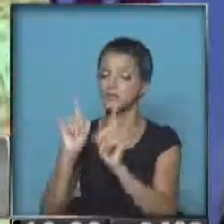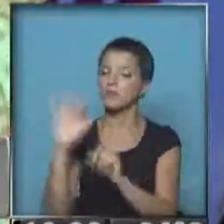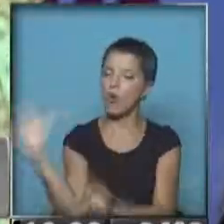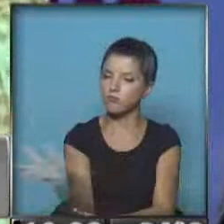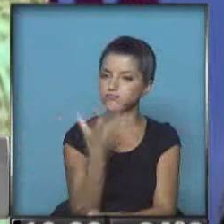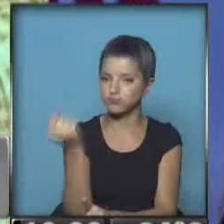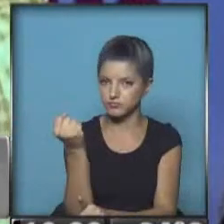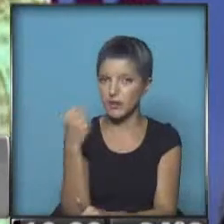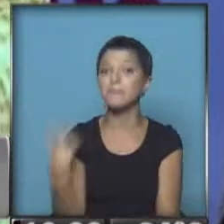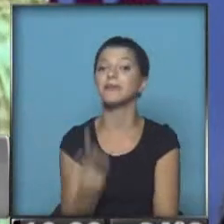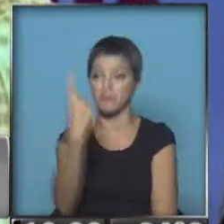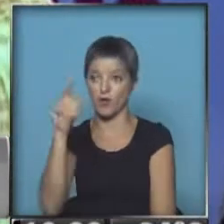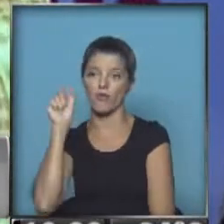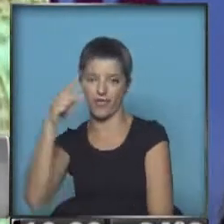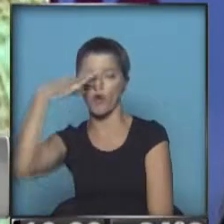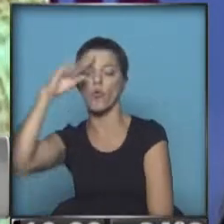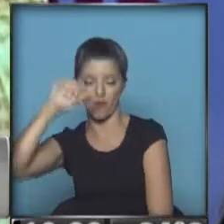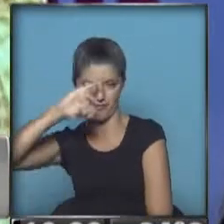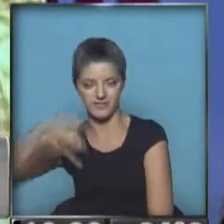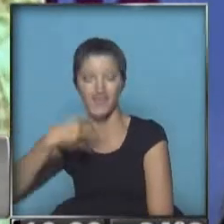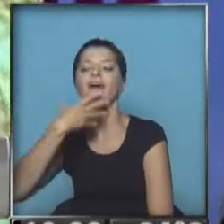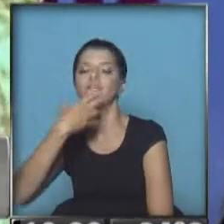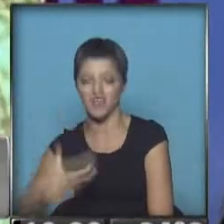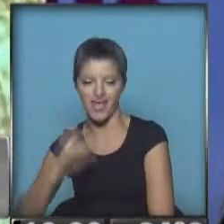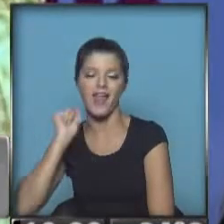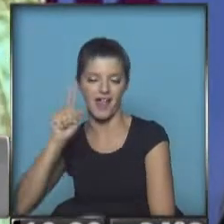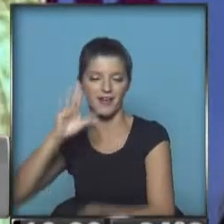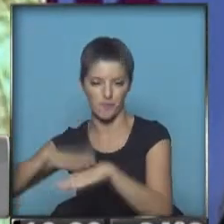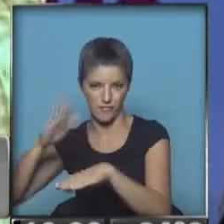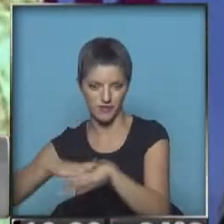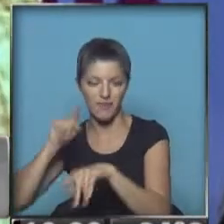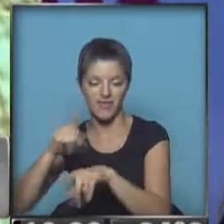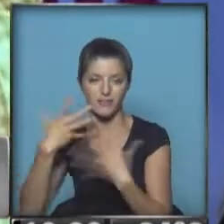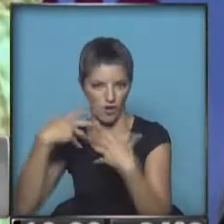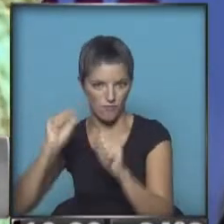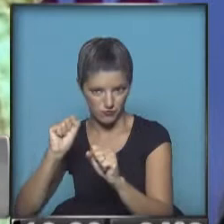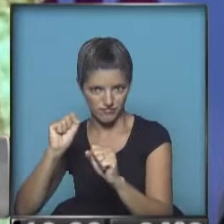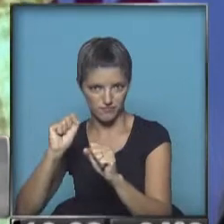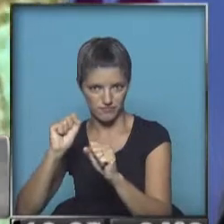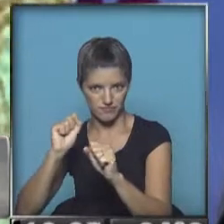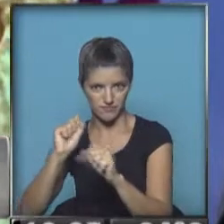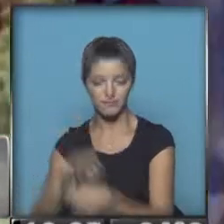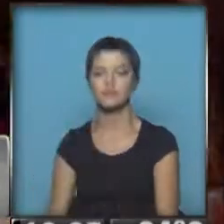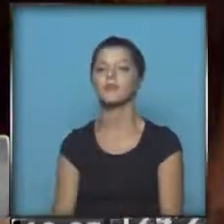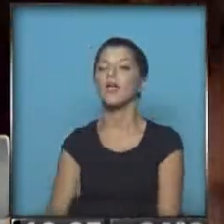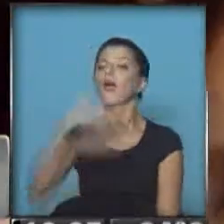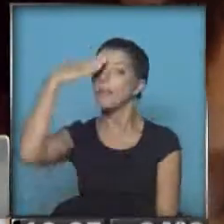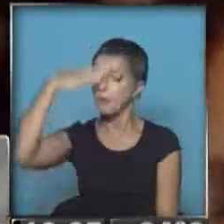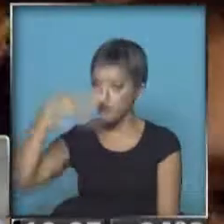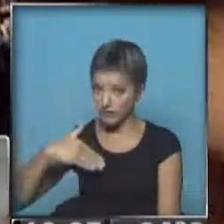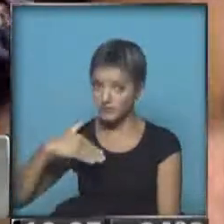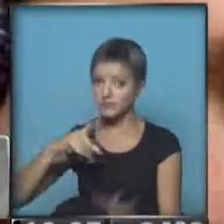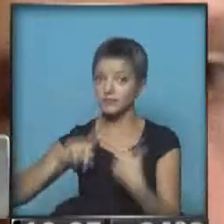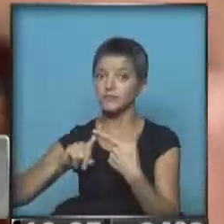Y eso fue un logro primero de la Cuba de Fidel, sí señor, primero de la Cuba de Fidel. Después